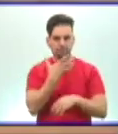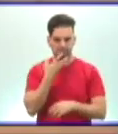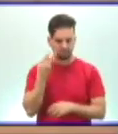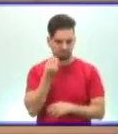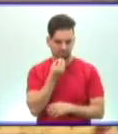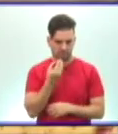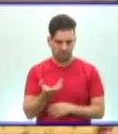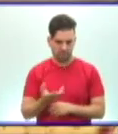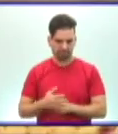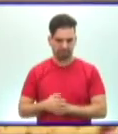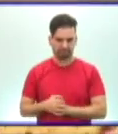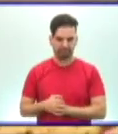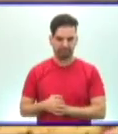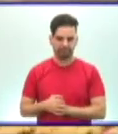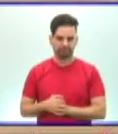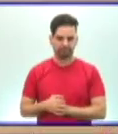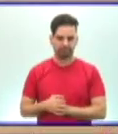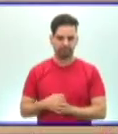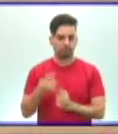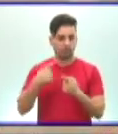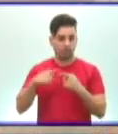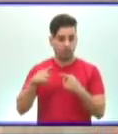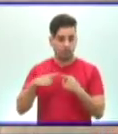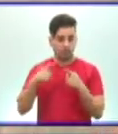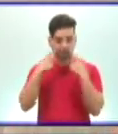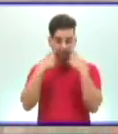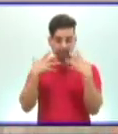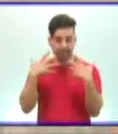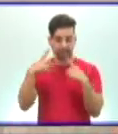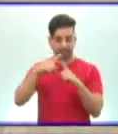del Sur y el litoral norte de Las Tunas.